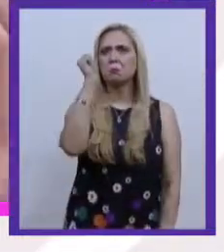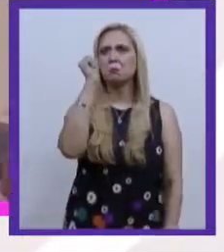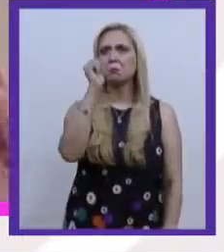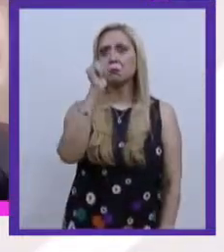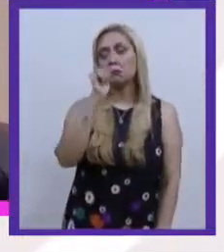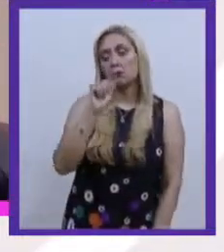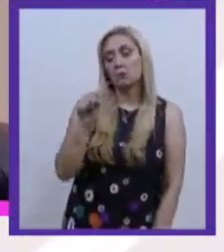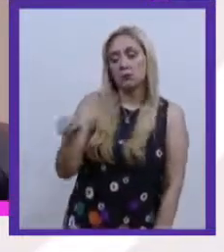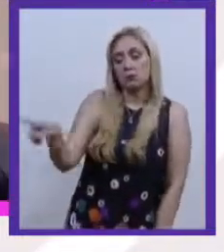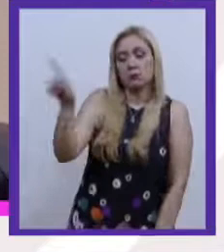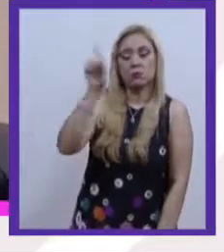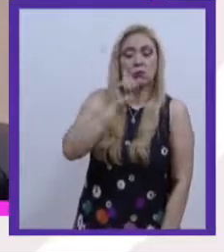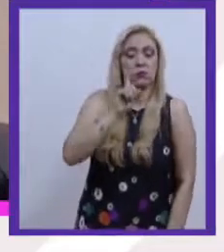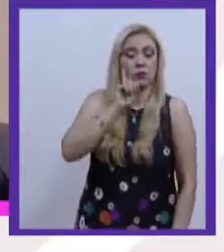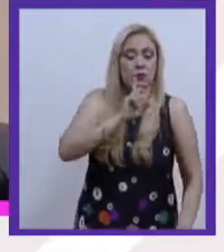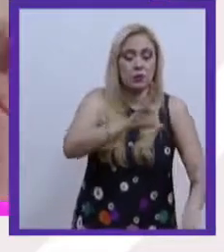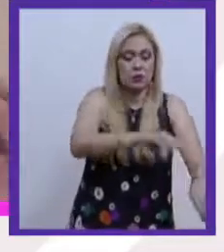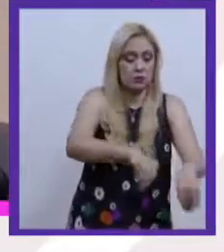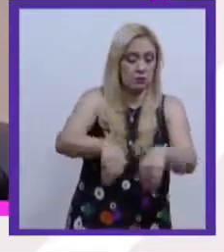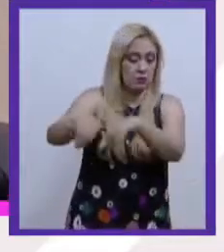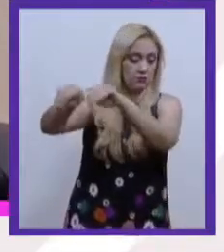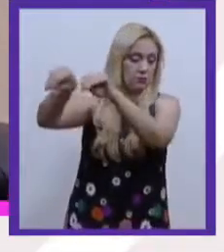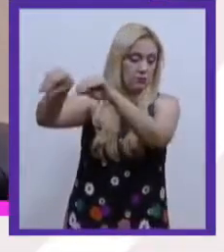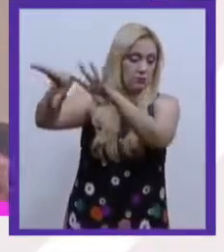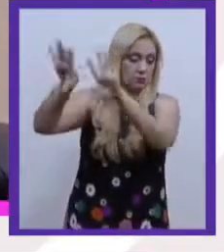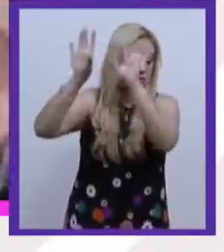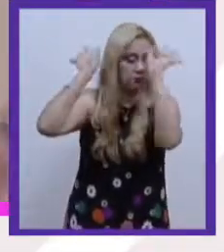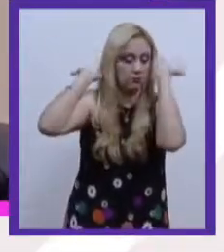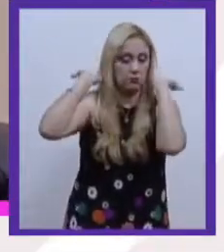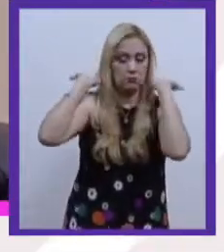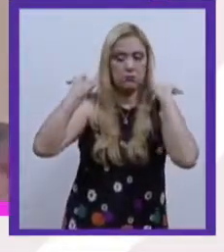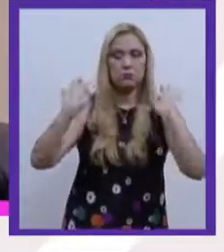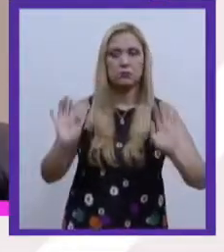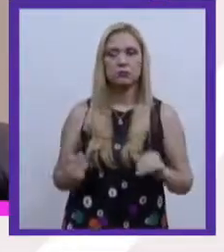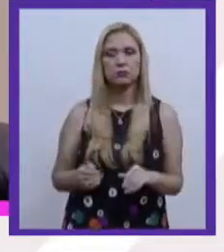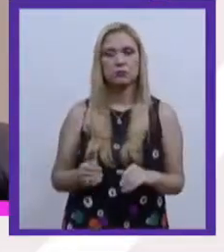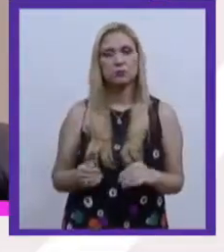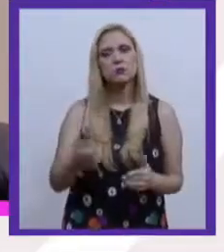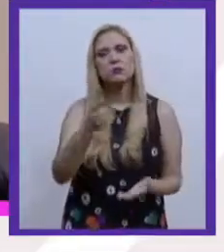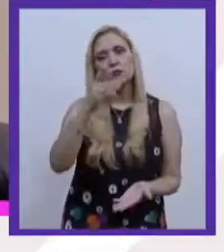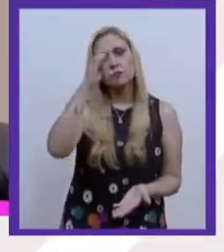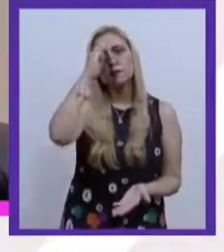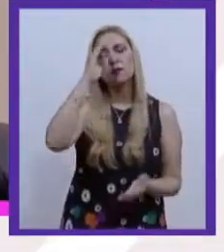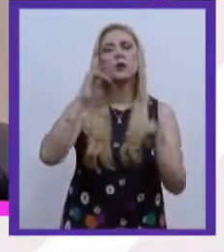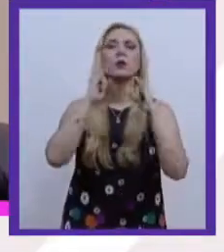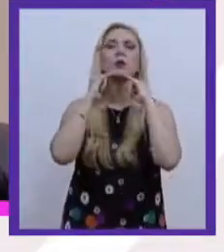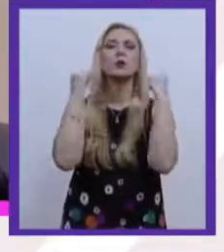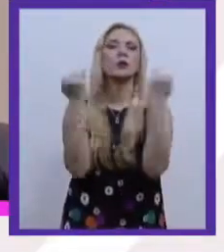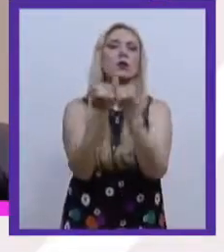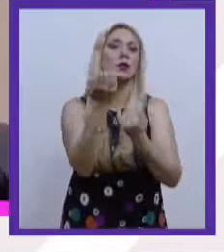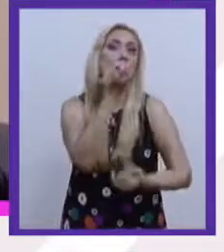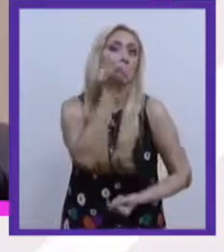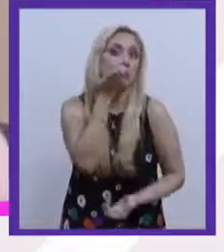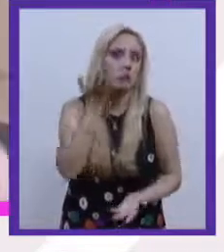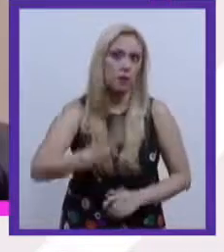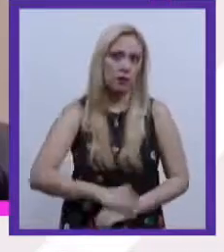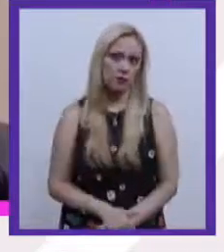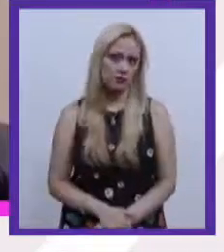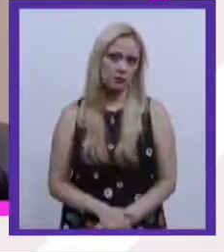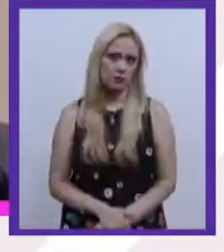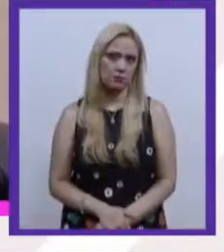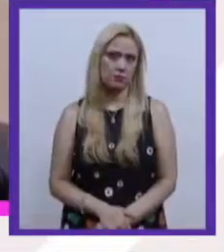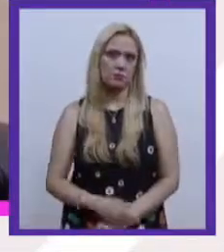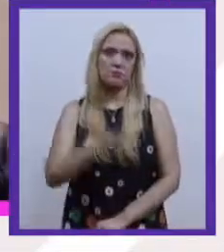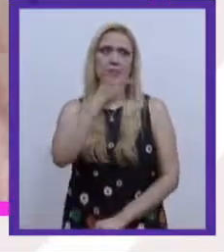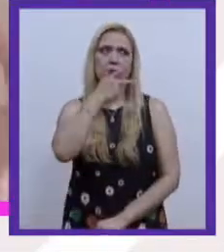de que las mujeres tenemos que hacernos cargo del cuidado, ¿no? Por ejemplo, pensemos en las juntas escolares, ¿no? Las juntas de